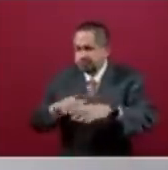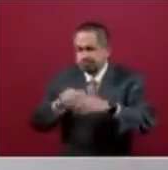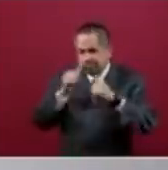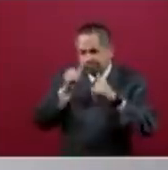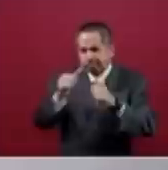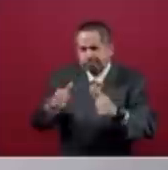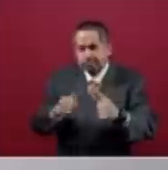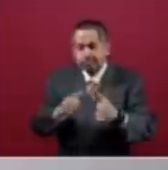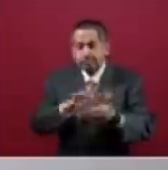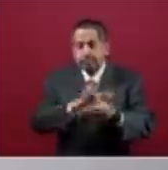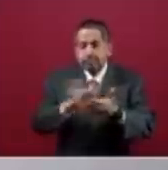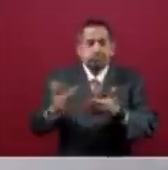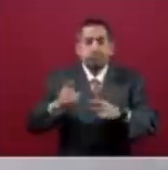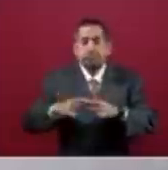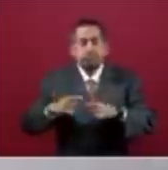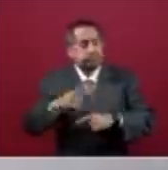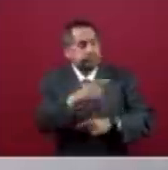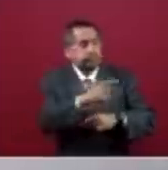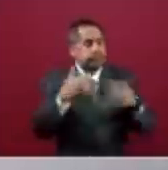con el civismo.